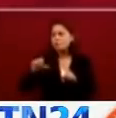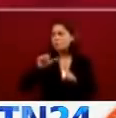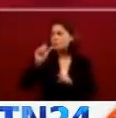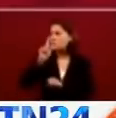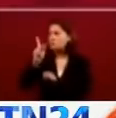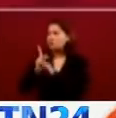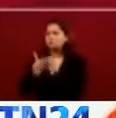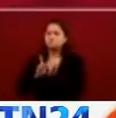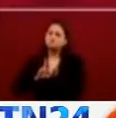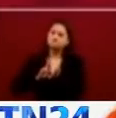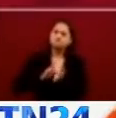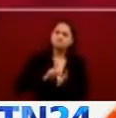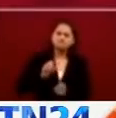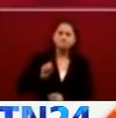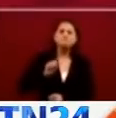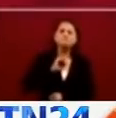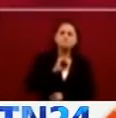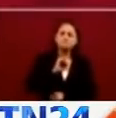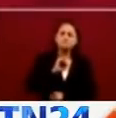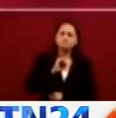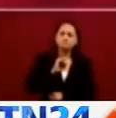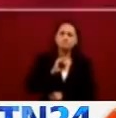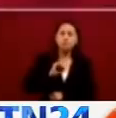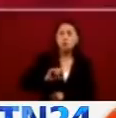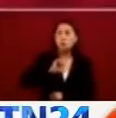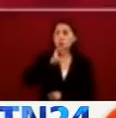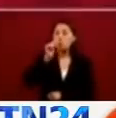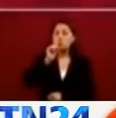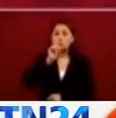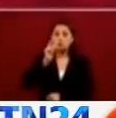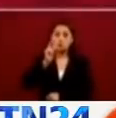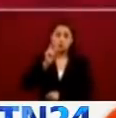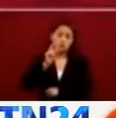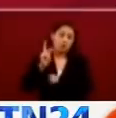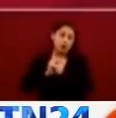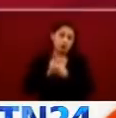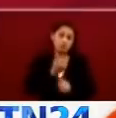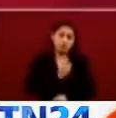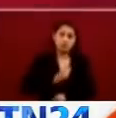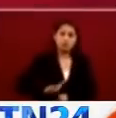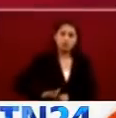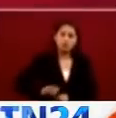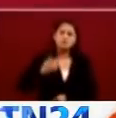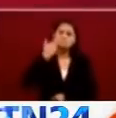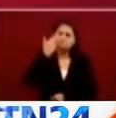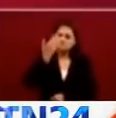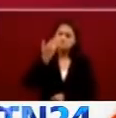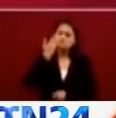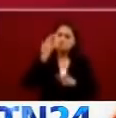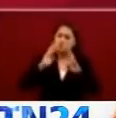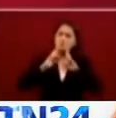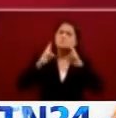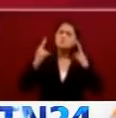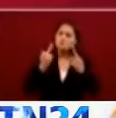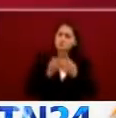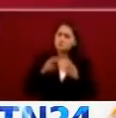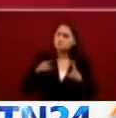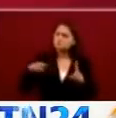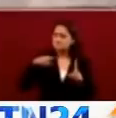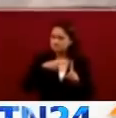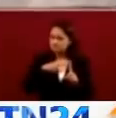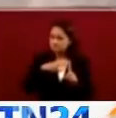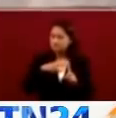por supuesto que a otros presidentes les gustaría reunirse con él. Vamos a valorar eso, vamos a